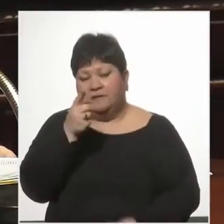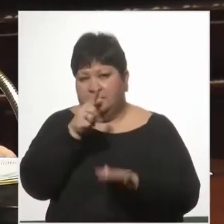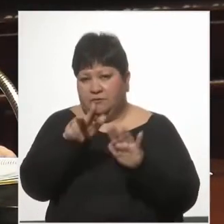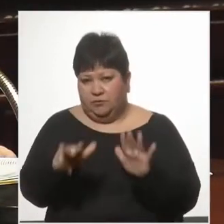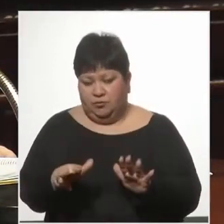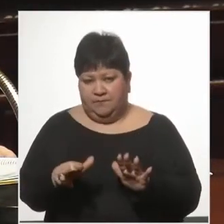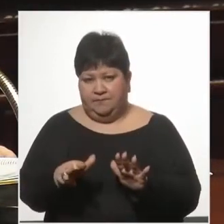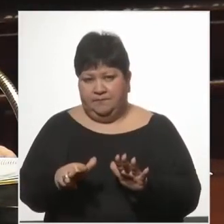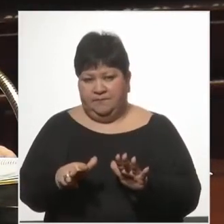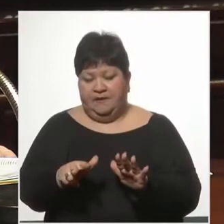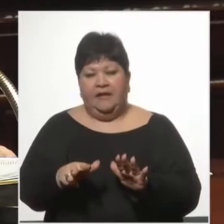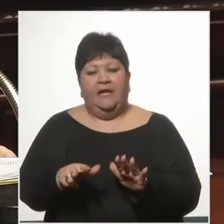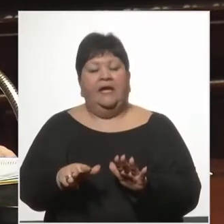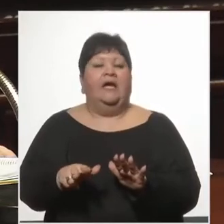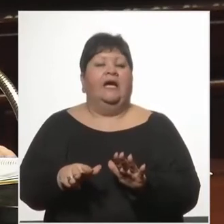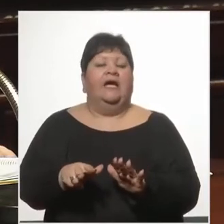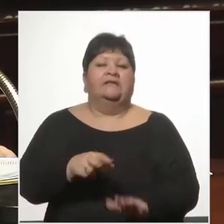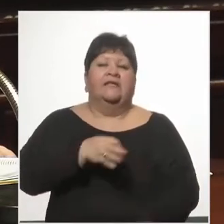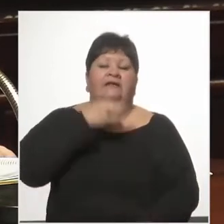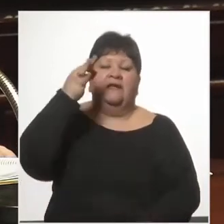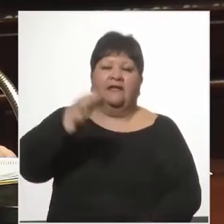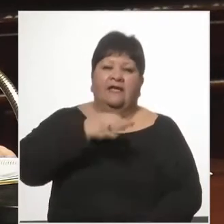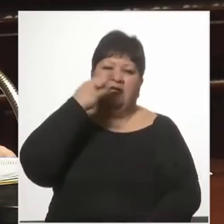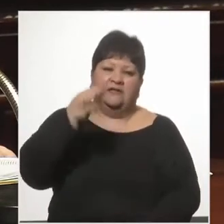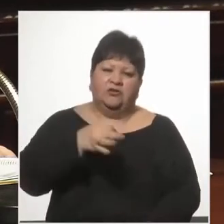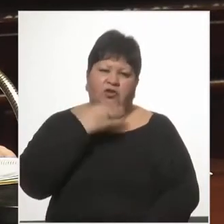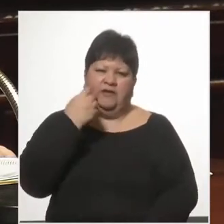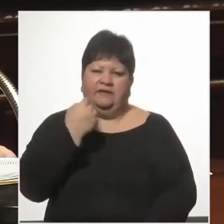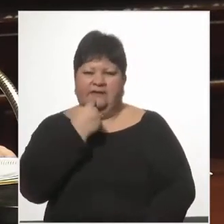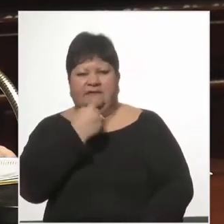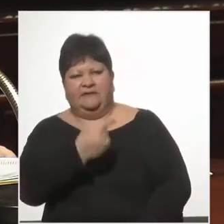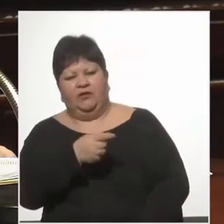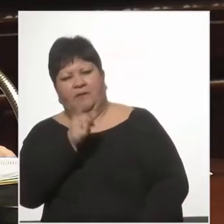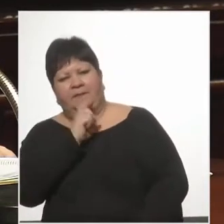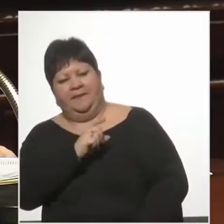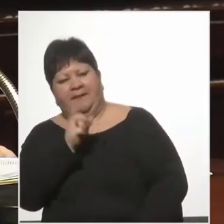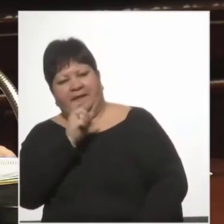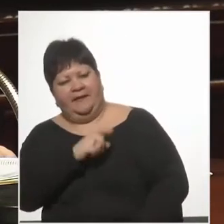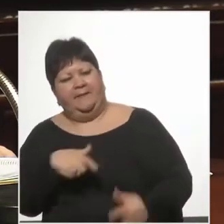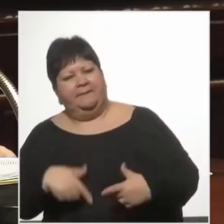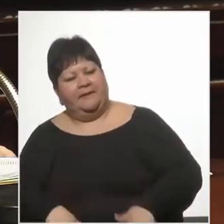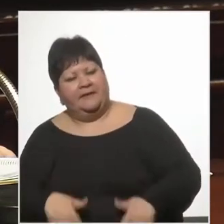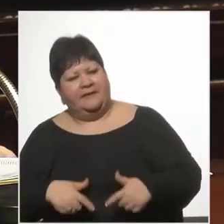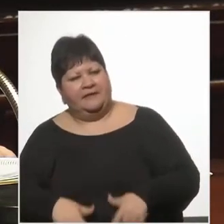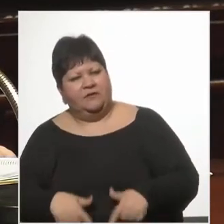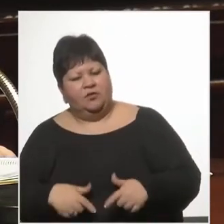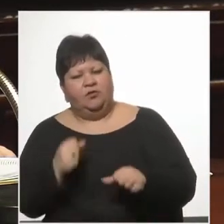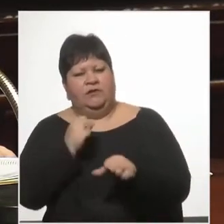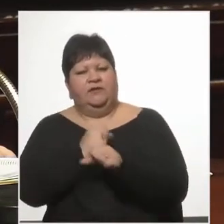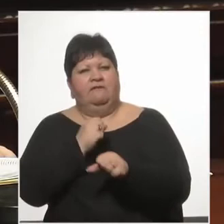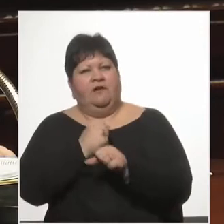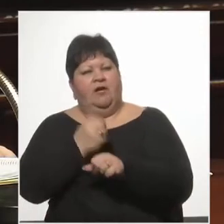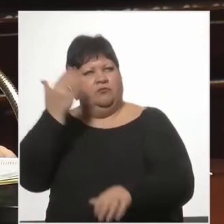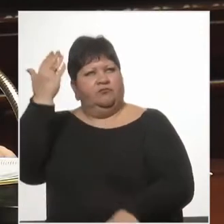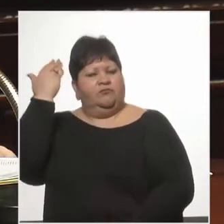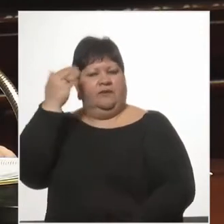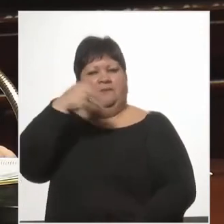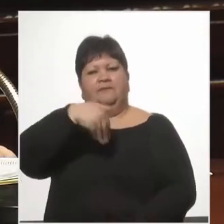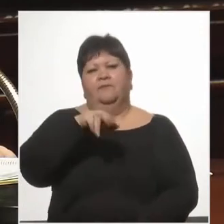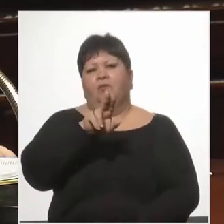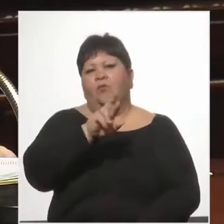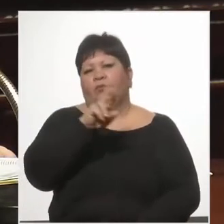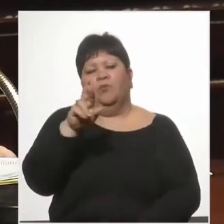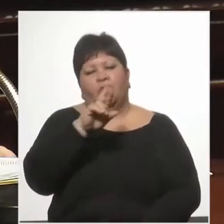declaraciones desmintiendo los dichos del entonces ministro de Trabajo y Seguridad Social, Ernesto Murro, quien reiteraba errores